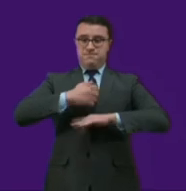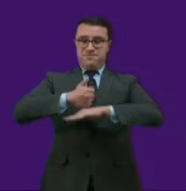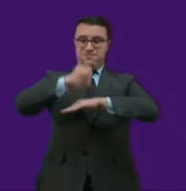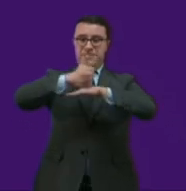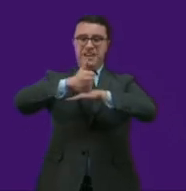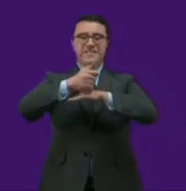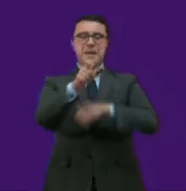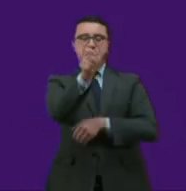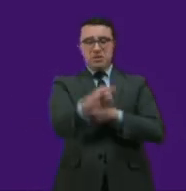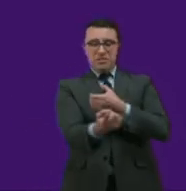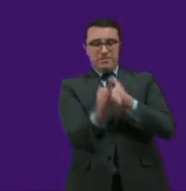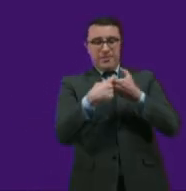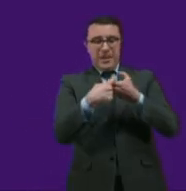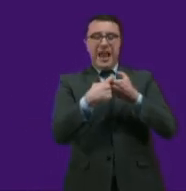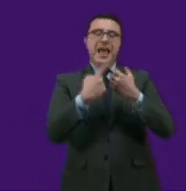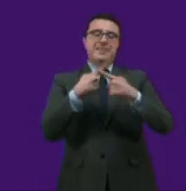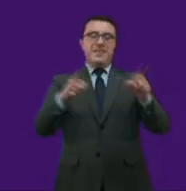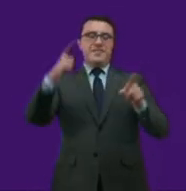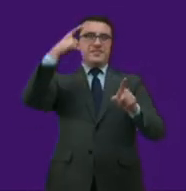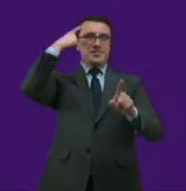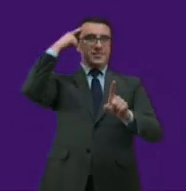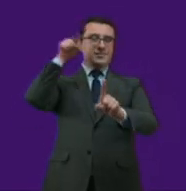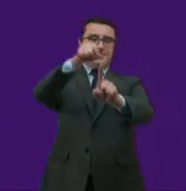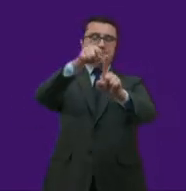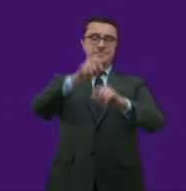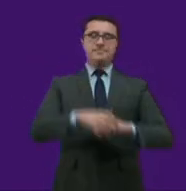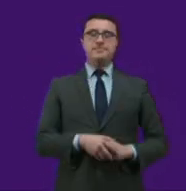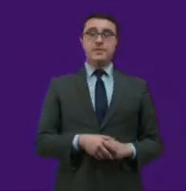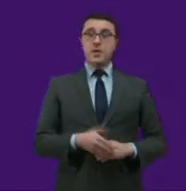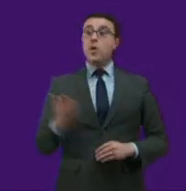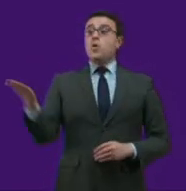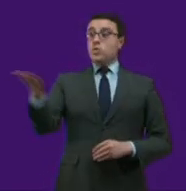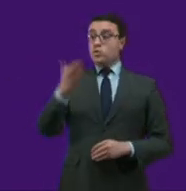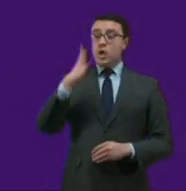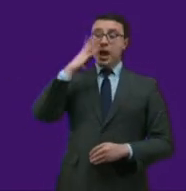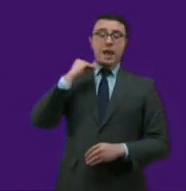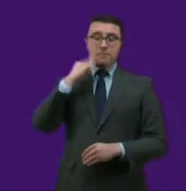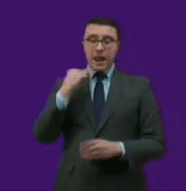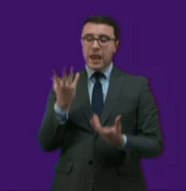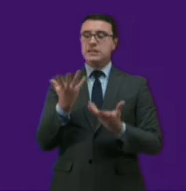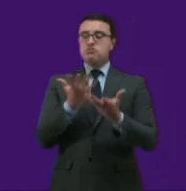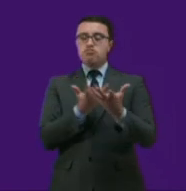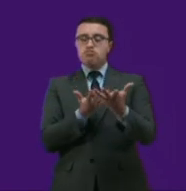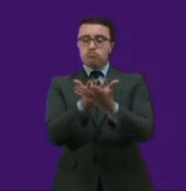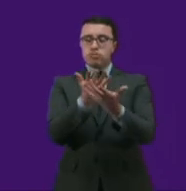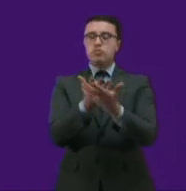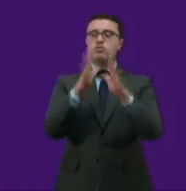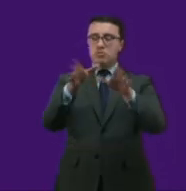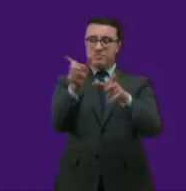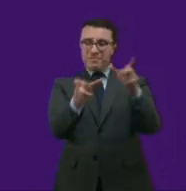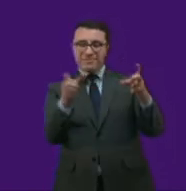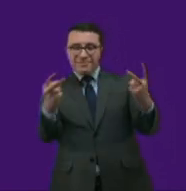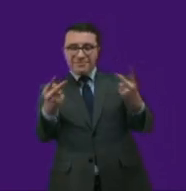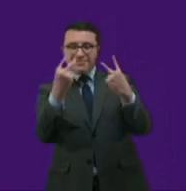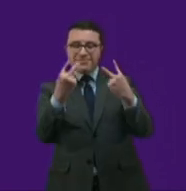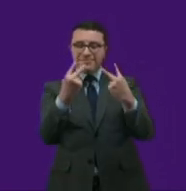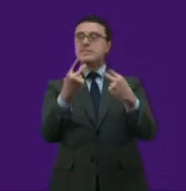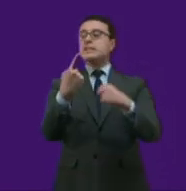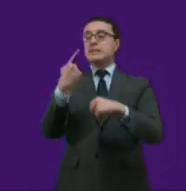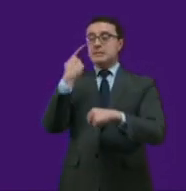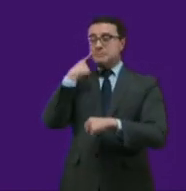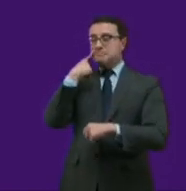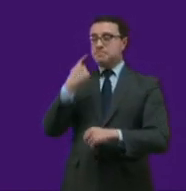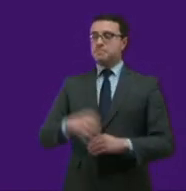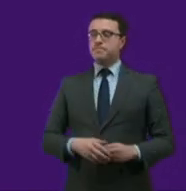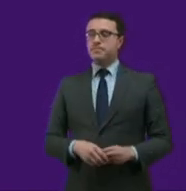empleado. En la experiencia de ustedes y como consejo, me lo pregunta alguien de la audiencia, ¿cómo se